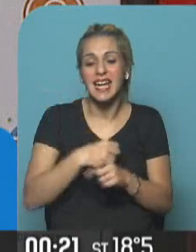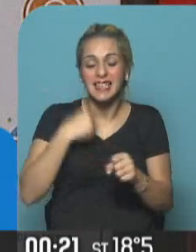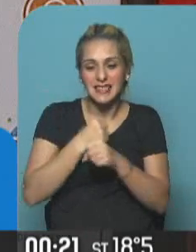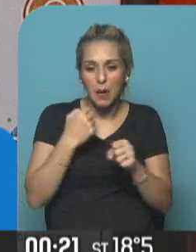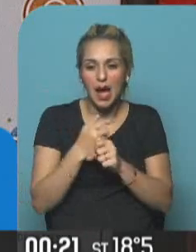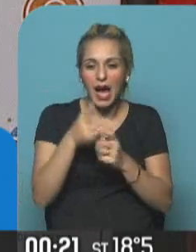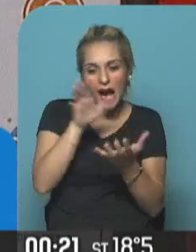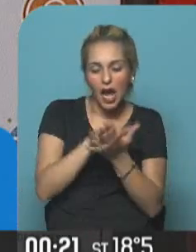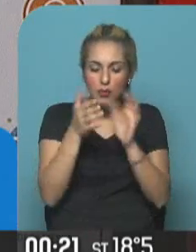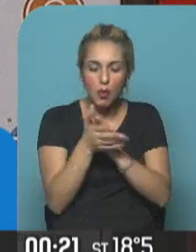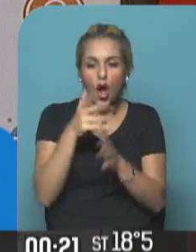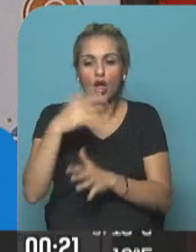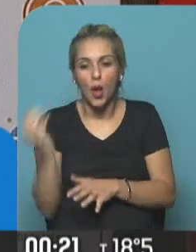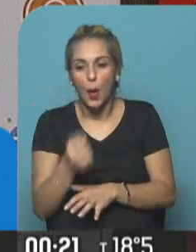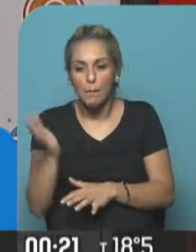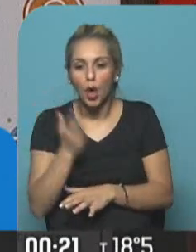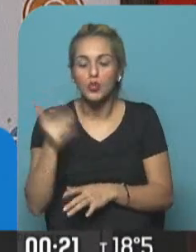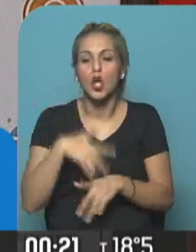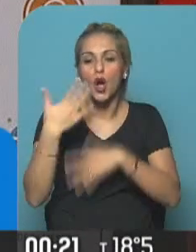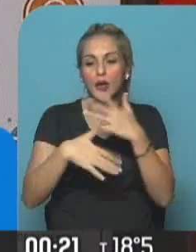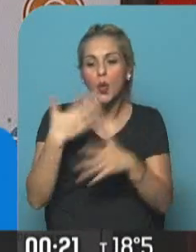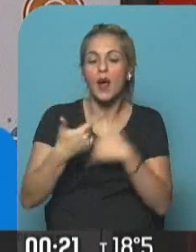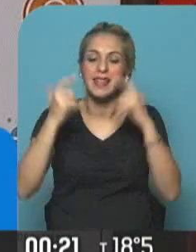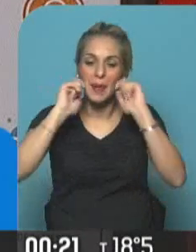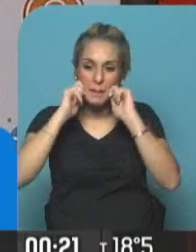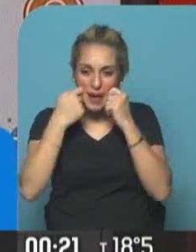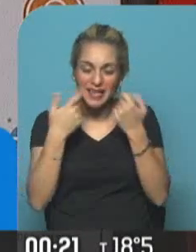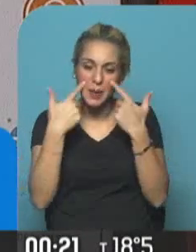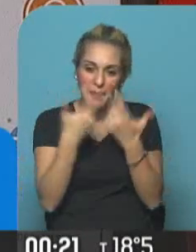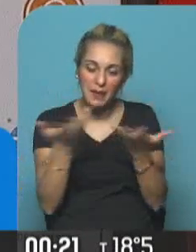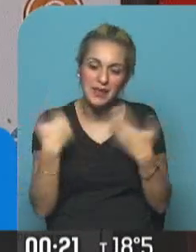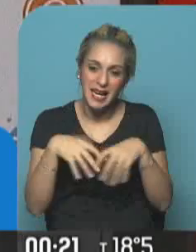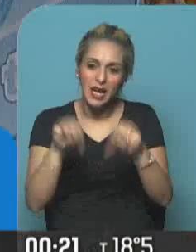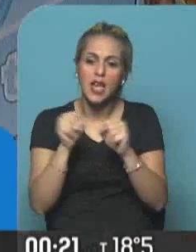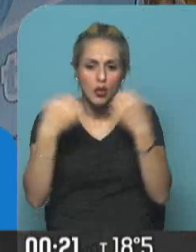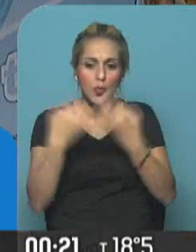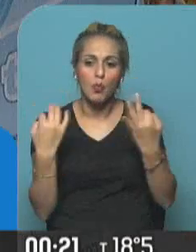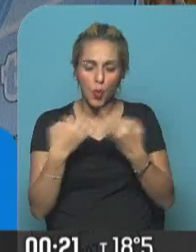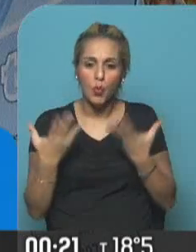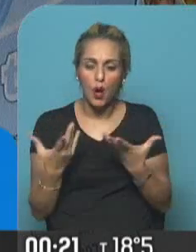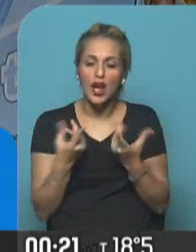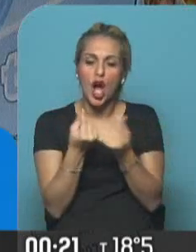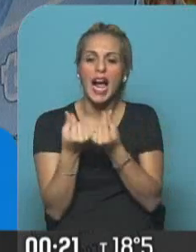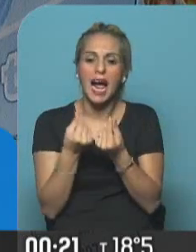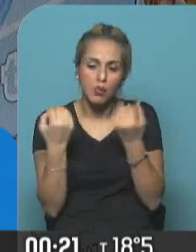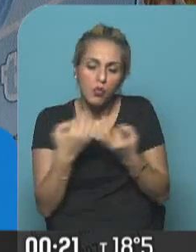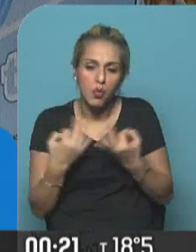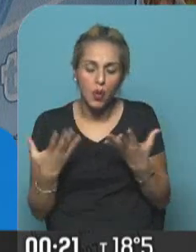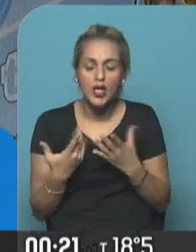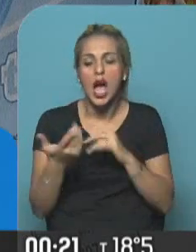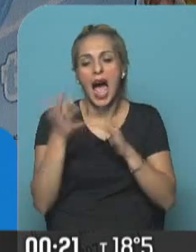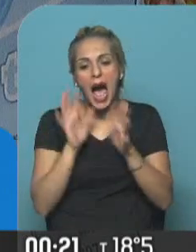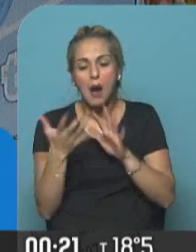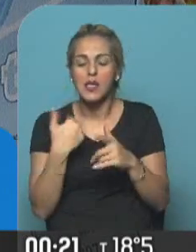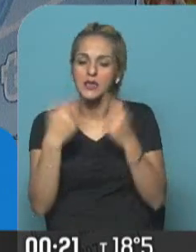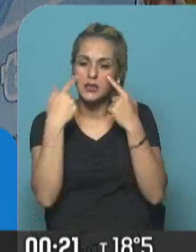moldes sean más productivos y los juguetes sean más lindos a la hora de encontrar y de buena calidad. Y la calidad de los productos, uno a veces